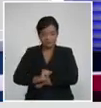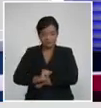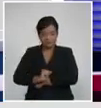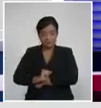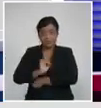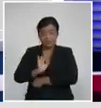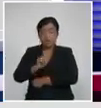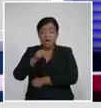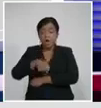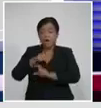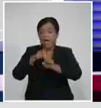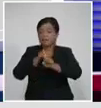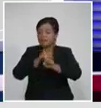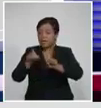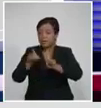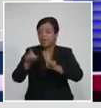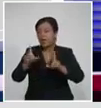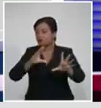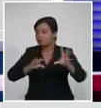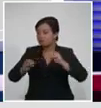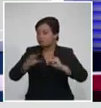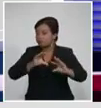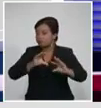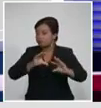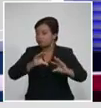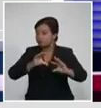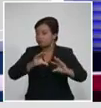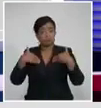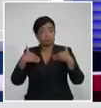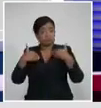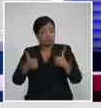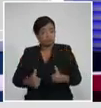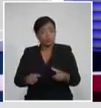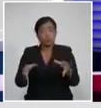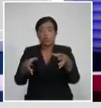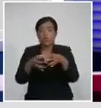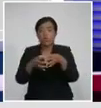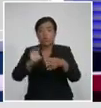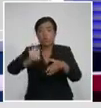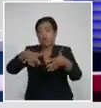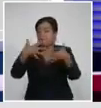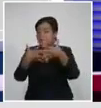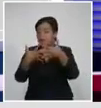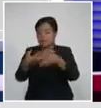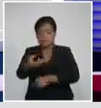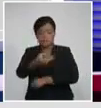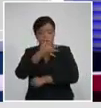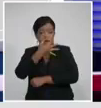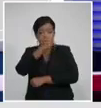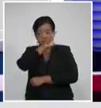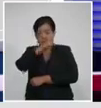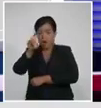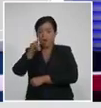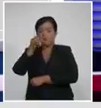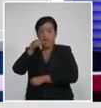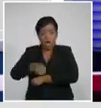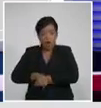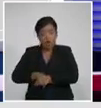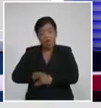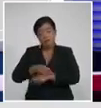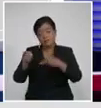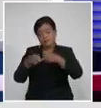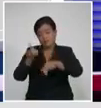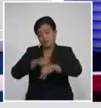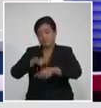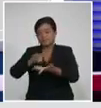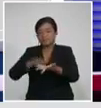estaremos conversando en breve con un directivo del grupo de Biocuba Pharma. Le damos la bienvenida en este segundo momento al